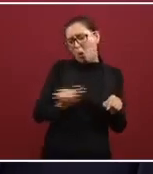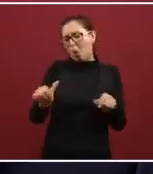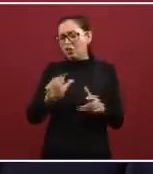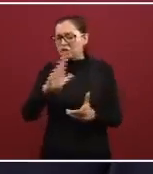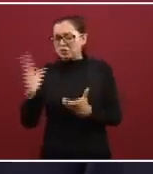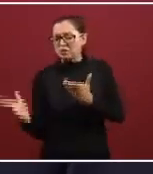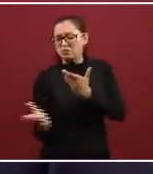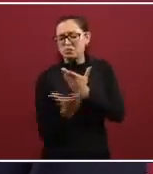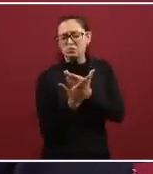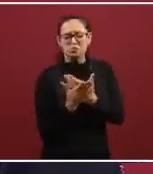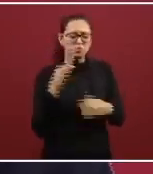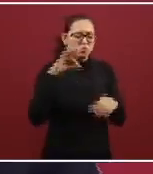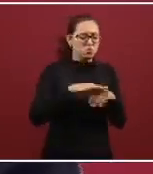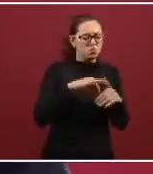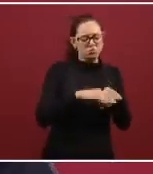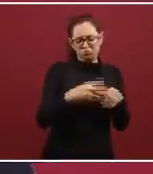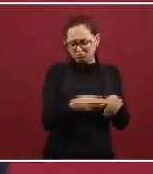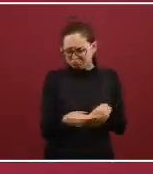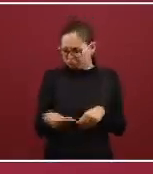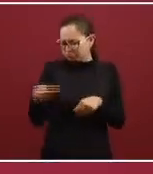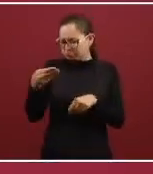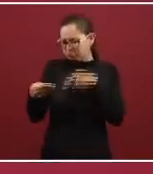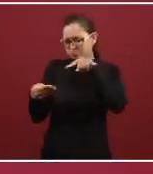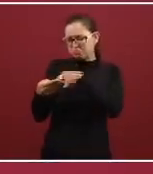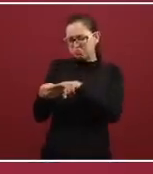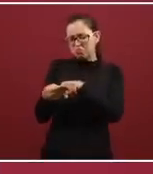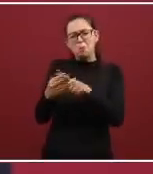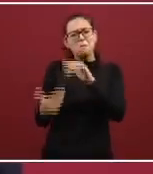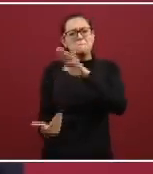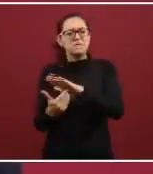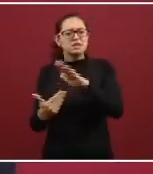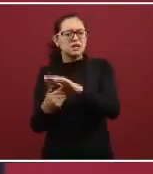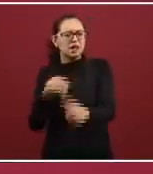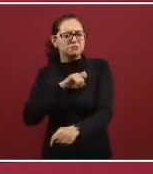vota y va a una mesa,